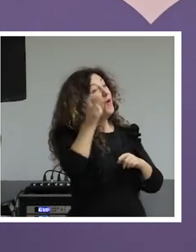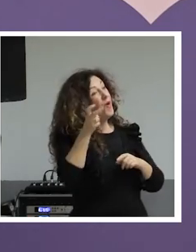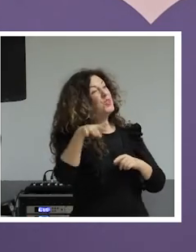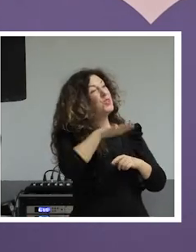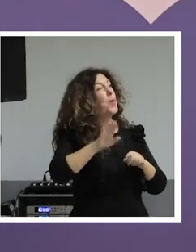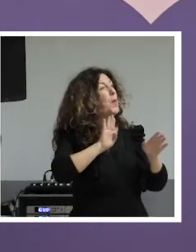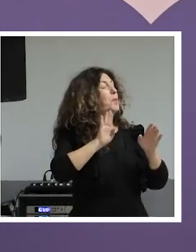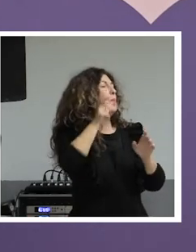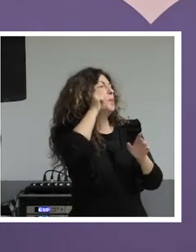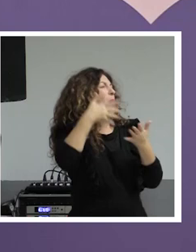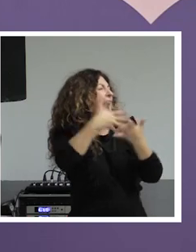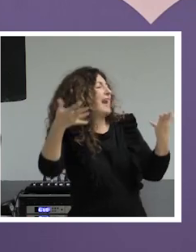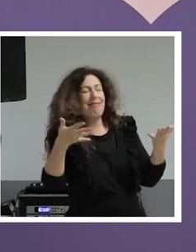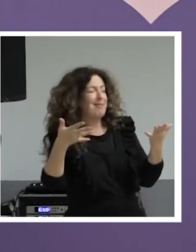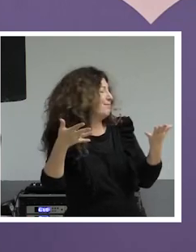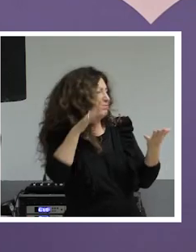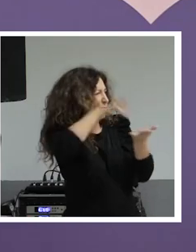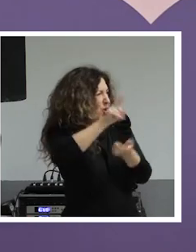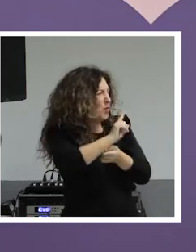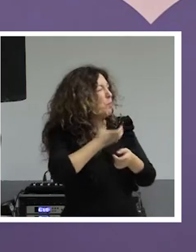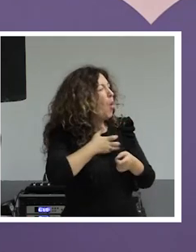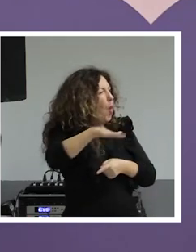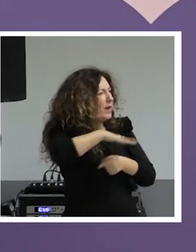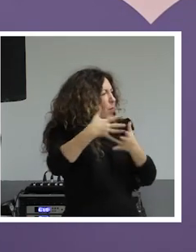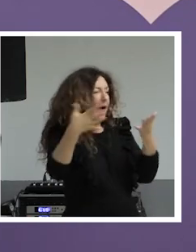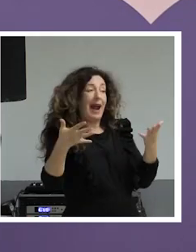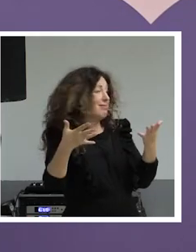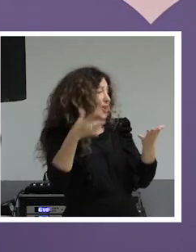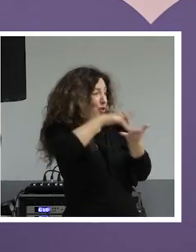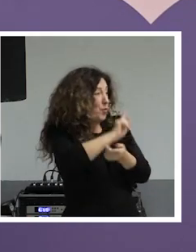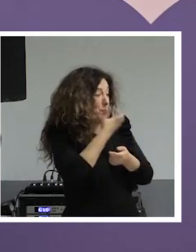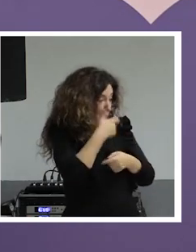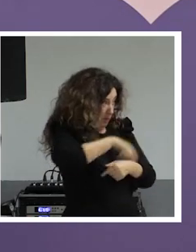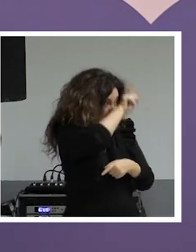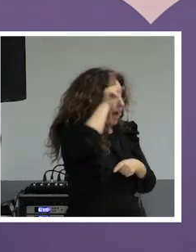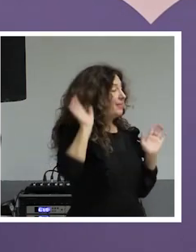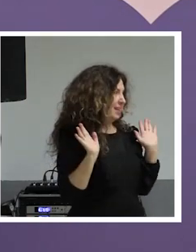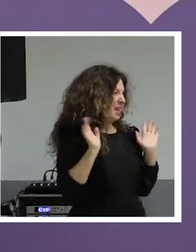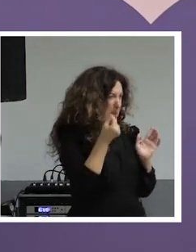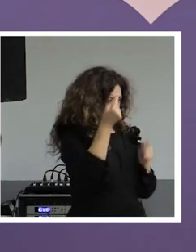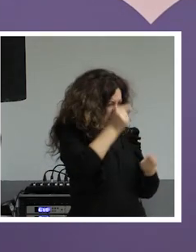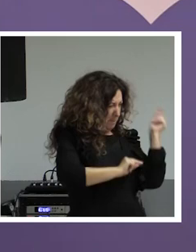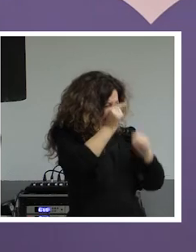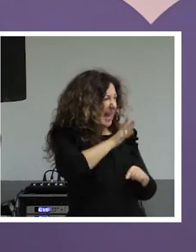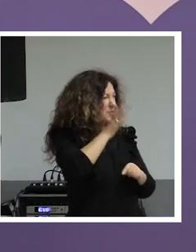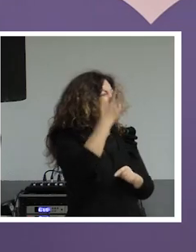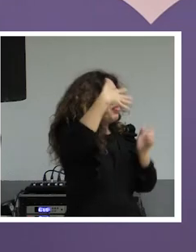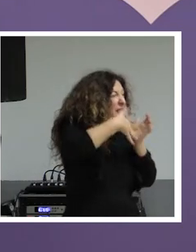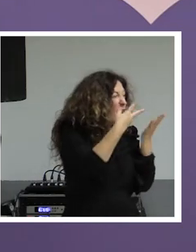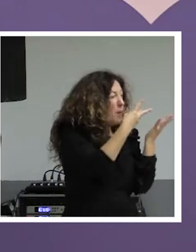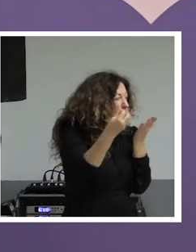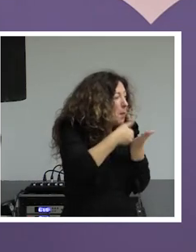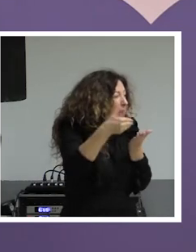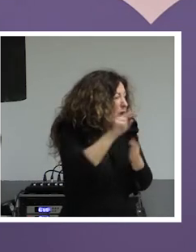es capaz de Escuchar al ciudadano es capaz de escuchar de escuchar a Los vecinos y a las vecinas y esto no ocurre normalmente